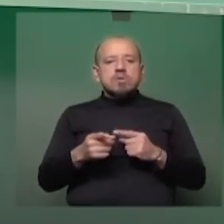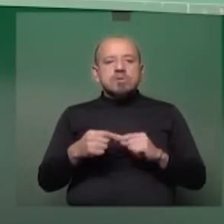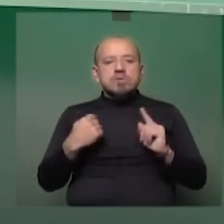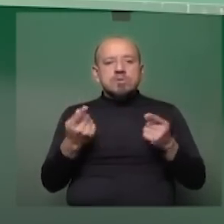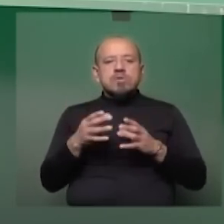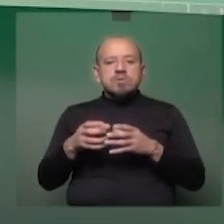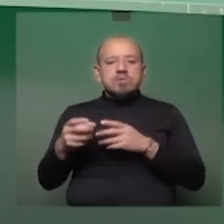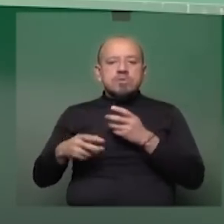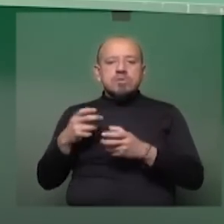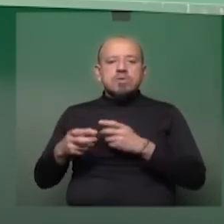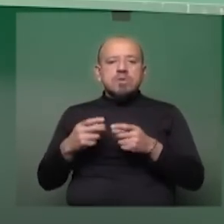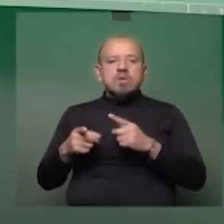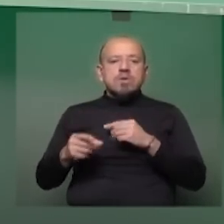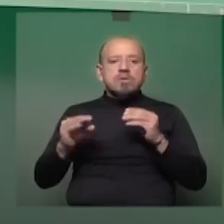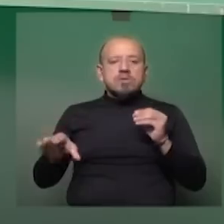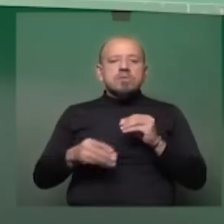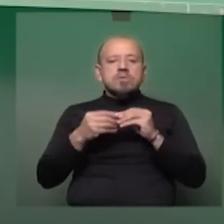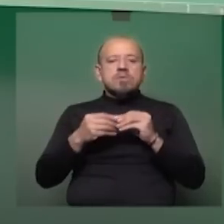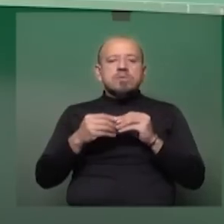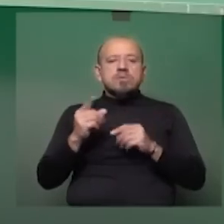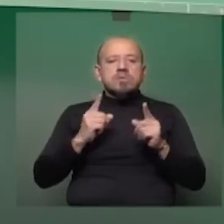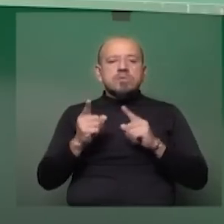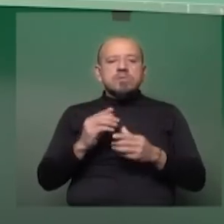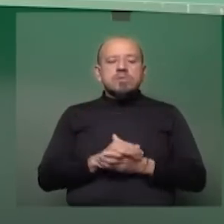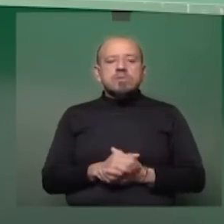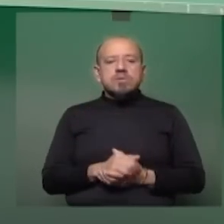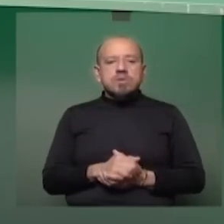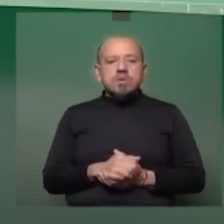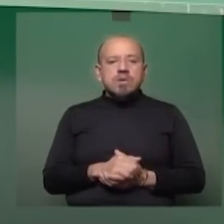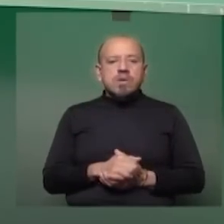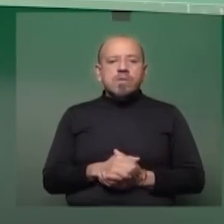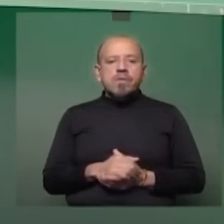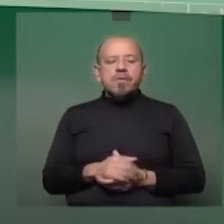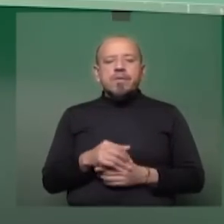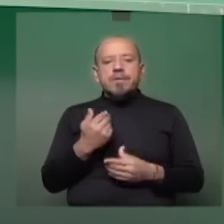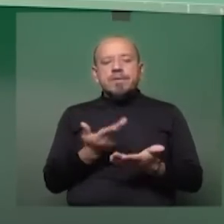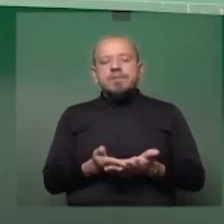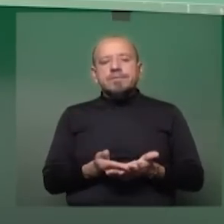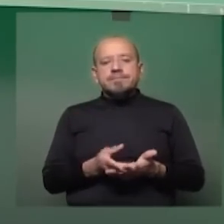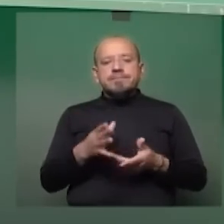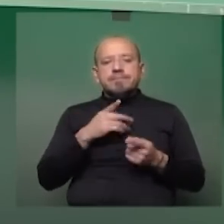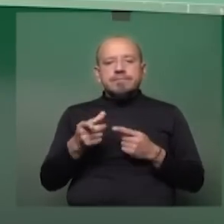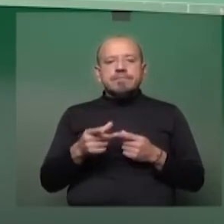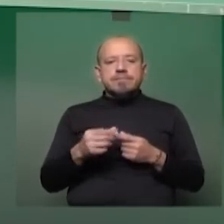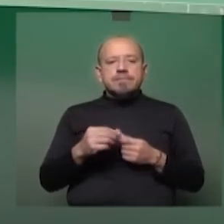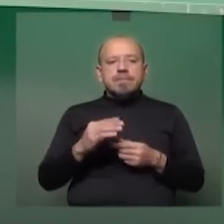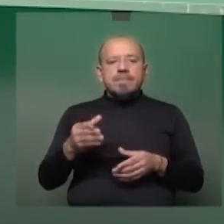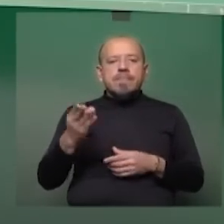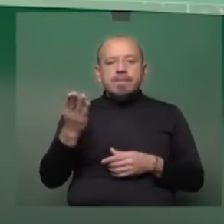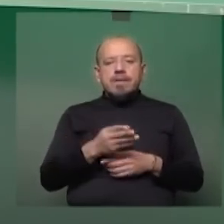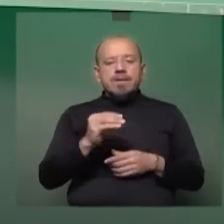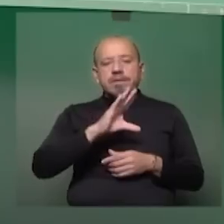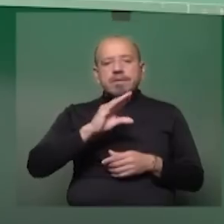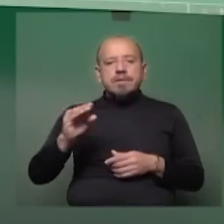coalición de gobierno no incorpora alguno de sus planteos entre las propuestas del partido se cuenta a bajar la tasa de aportes por